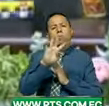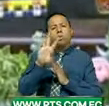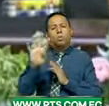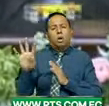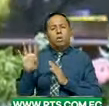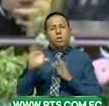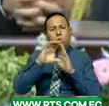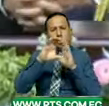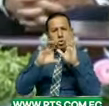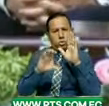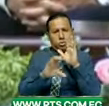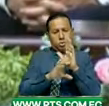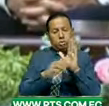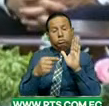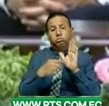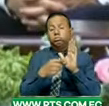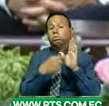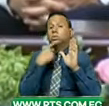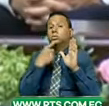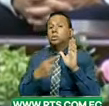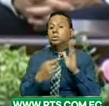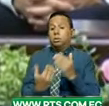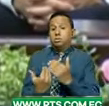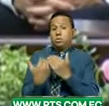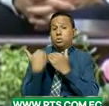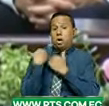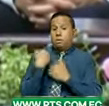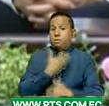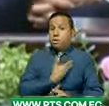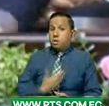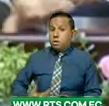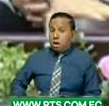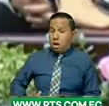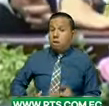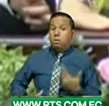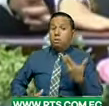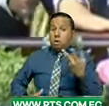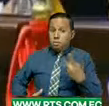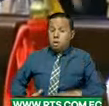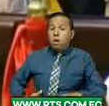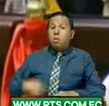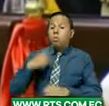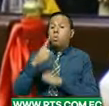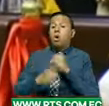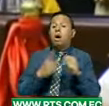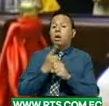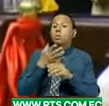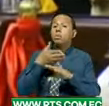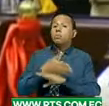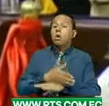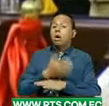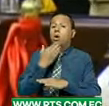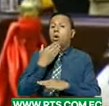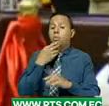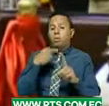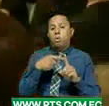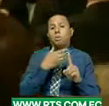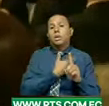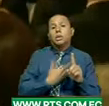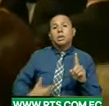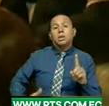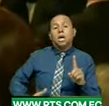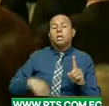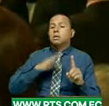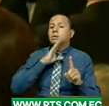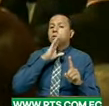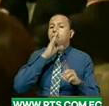de la Constitución, que señala que durante su mandato y un año después de haber cesado sus funciones, el presidente de Ecuador deberá notificar al